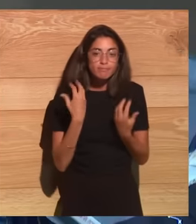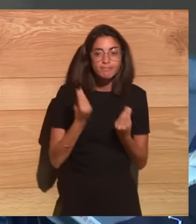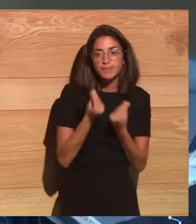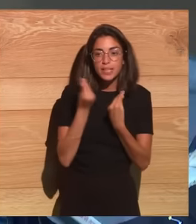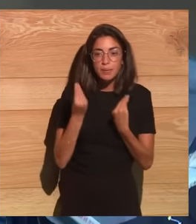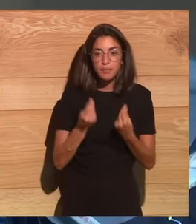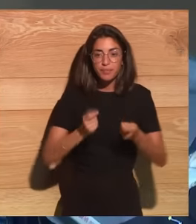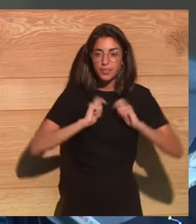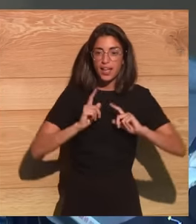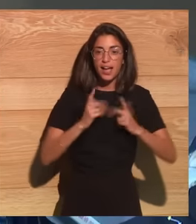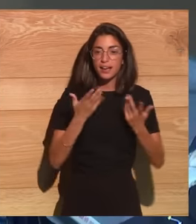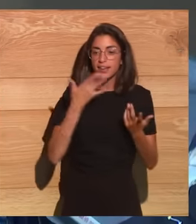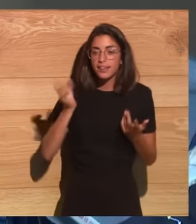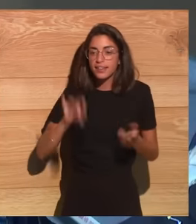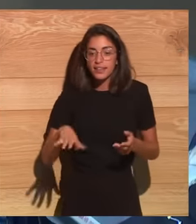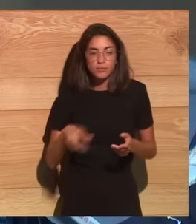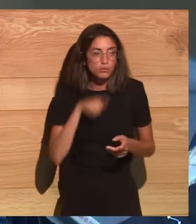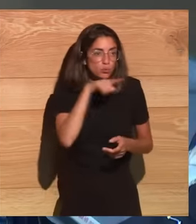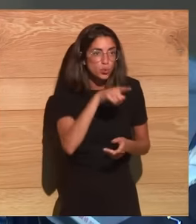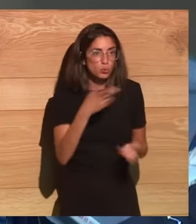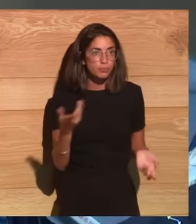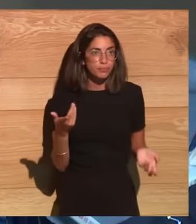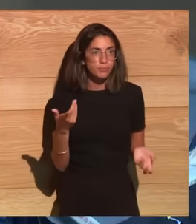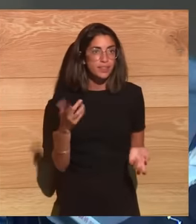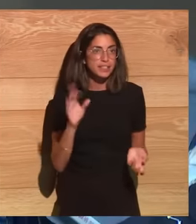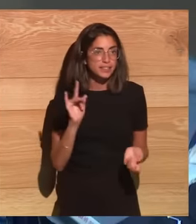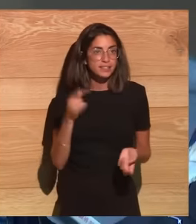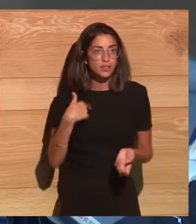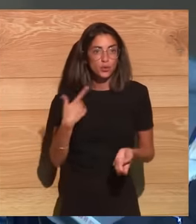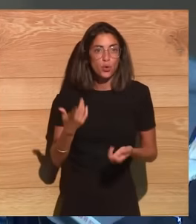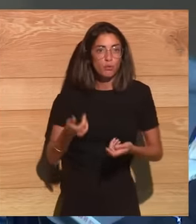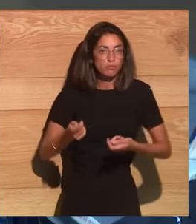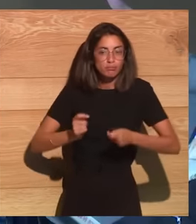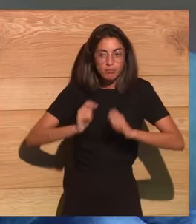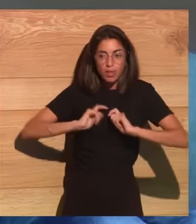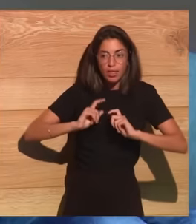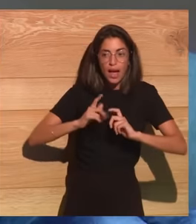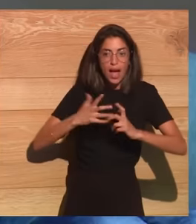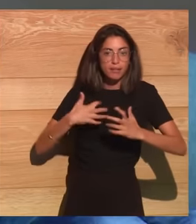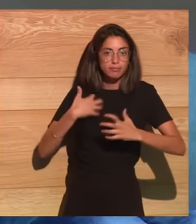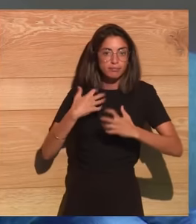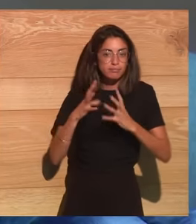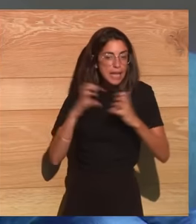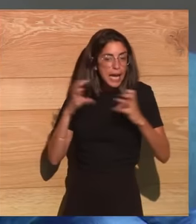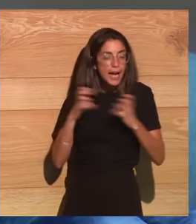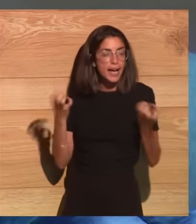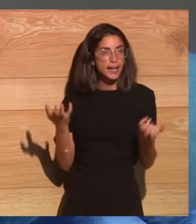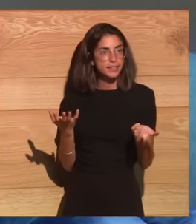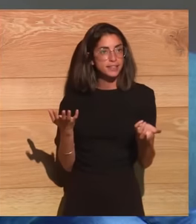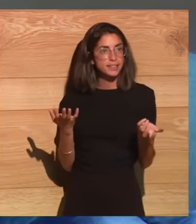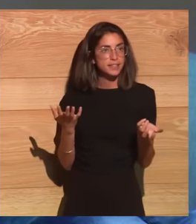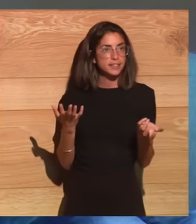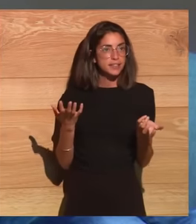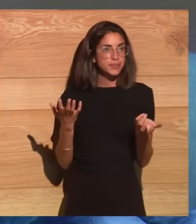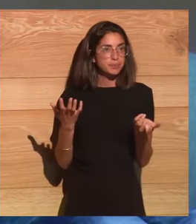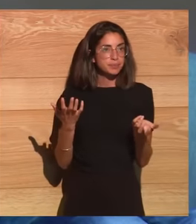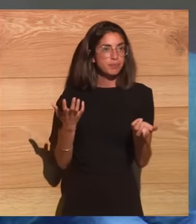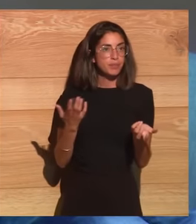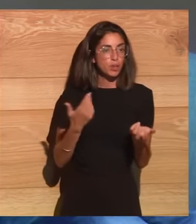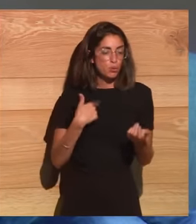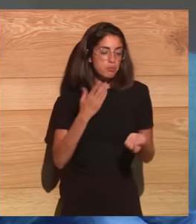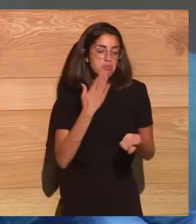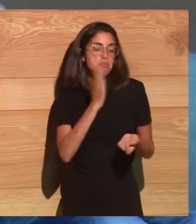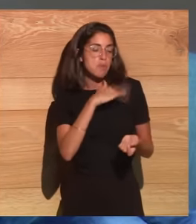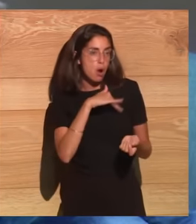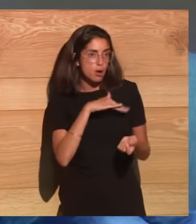molo. Yo me molo a mí mismo, claro. Sí. Pero hay algo de eso, hay algo que... No que te moles, pero hay algo que